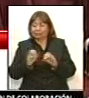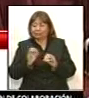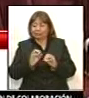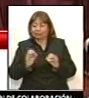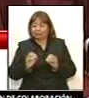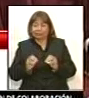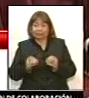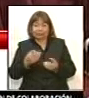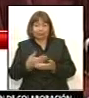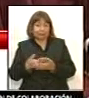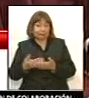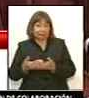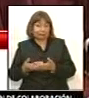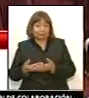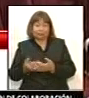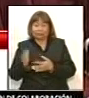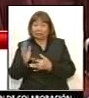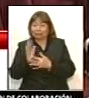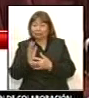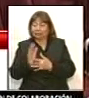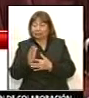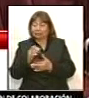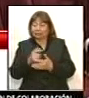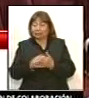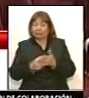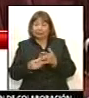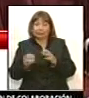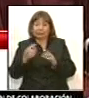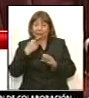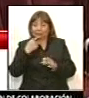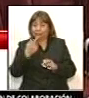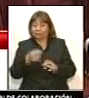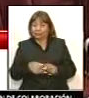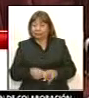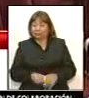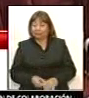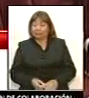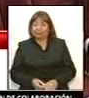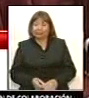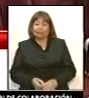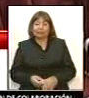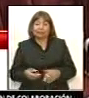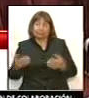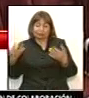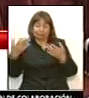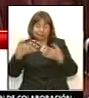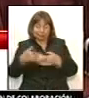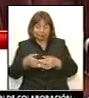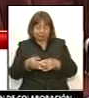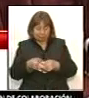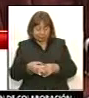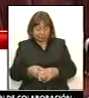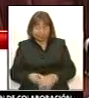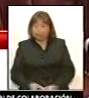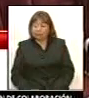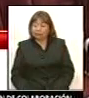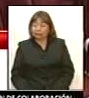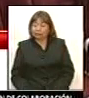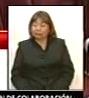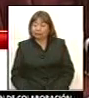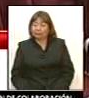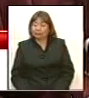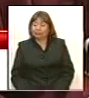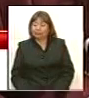sea, que hay una cuestión de pendiente. Se está demostrando en la práctica, o al menos en lo que se dice, que sí es vinculante. A pesar de que digan que